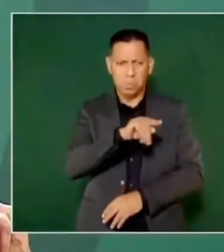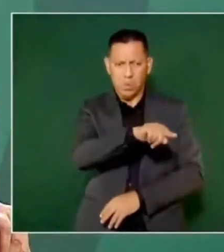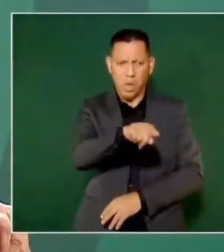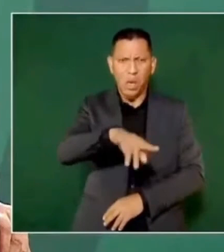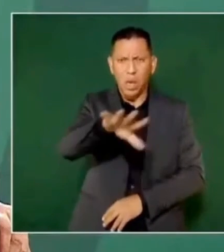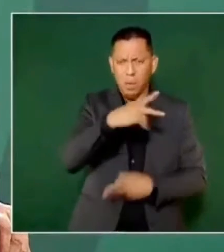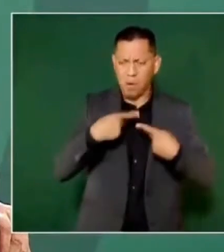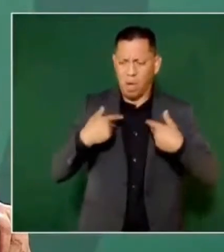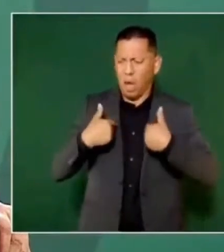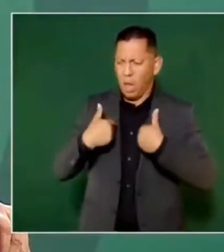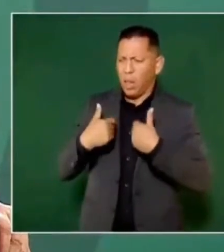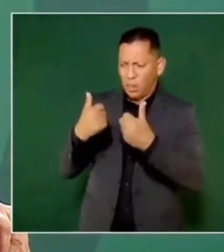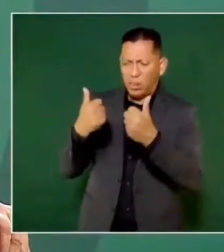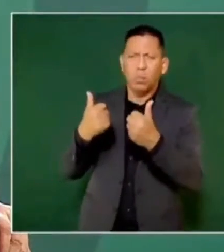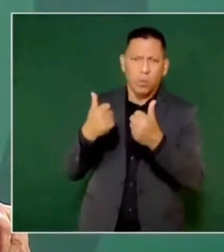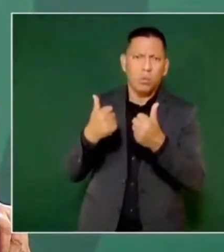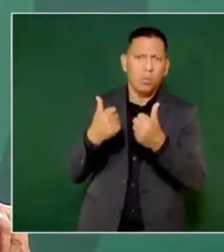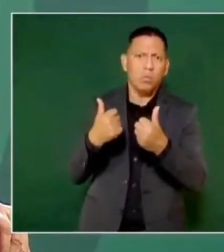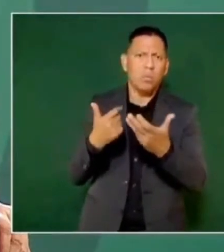Muchas veces